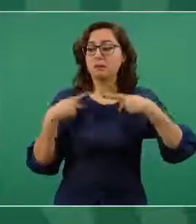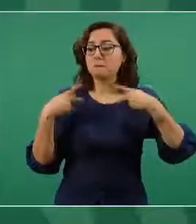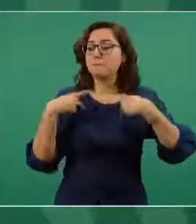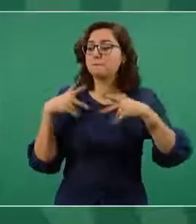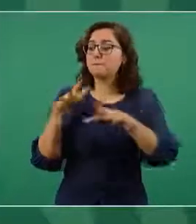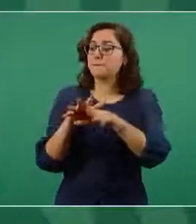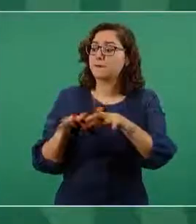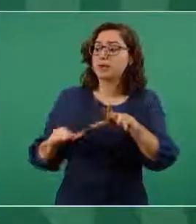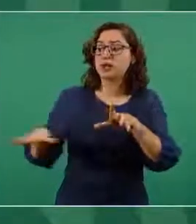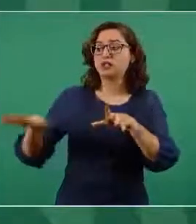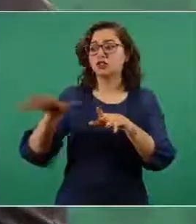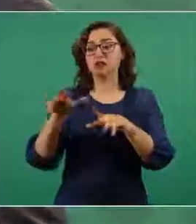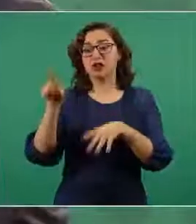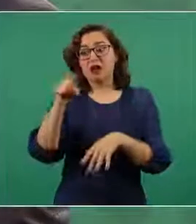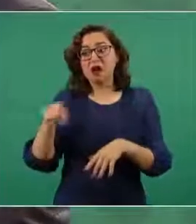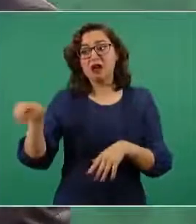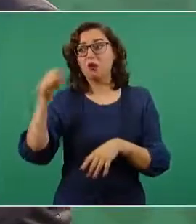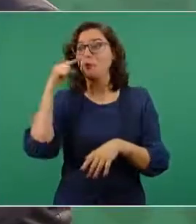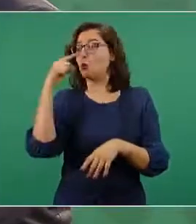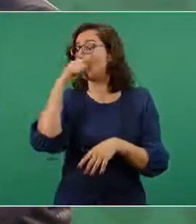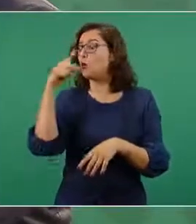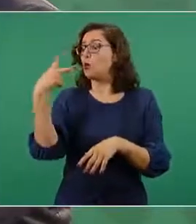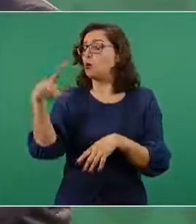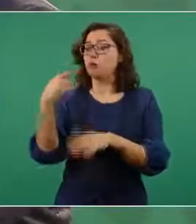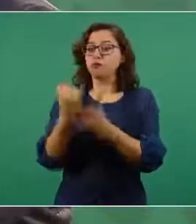el pueblo, es el ciudadano.